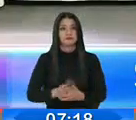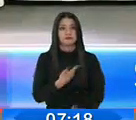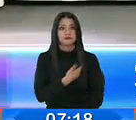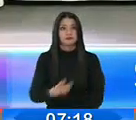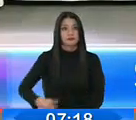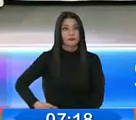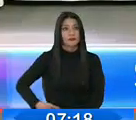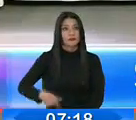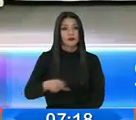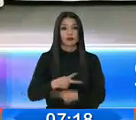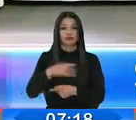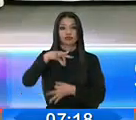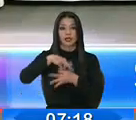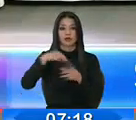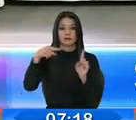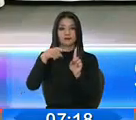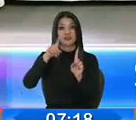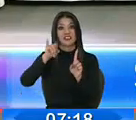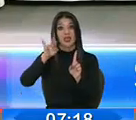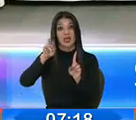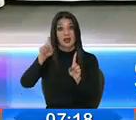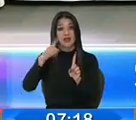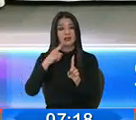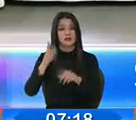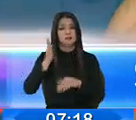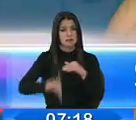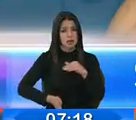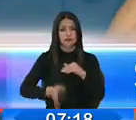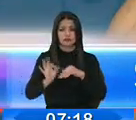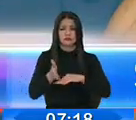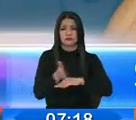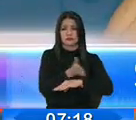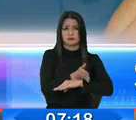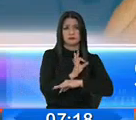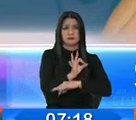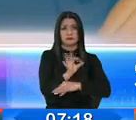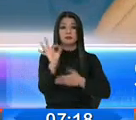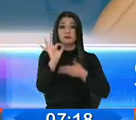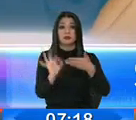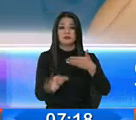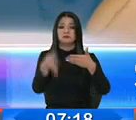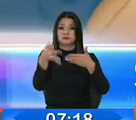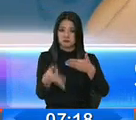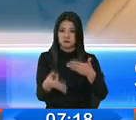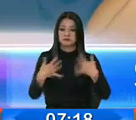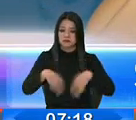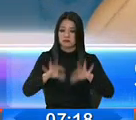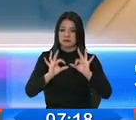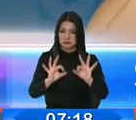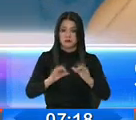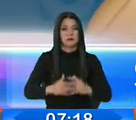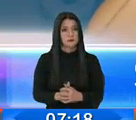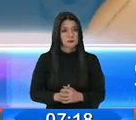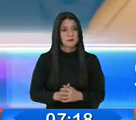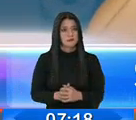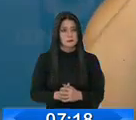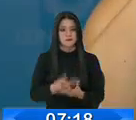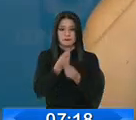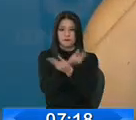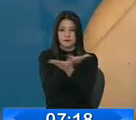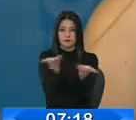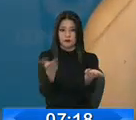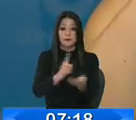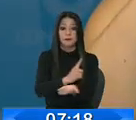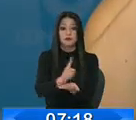organismo, Diana Atamaint, aclaró que están dentro del plazo. Ya el presupuesto definitivo lo haremos a conocer al país